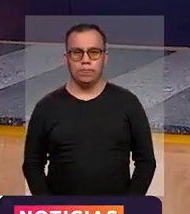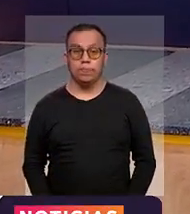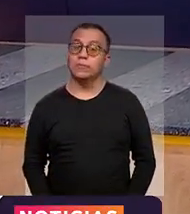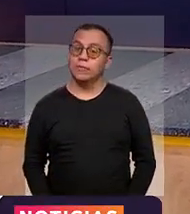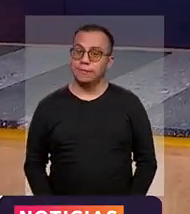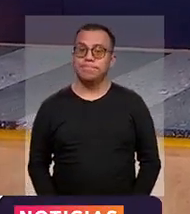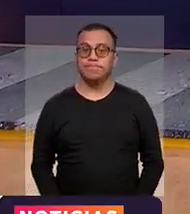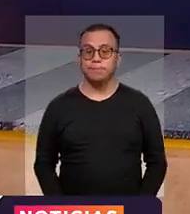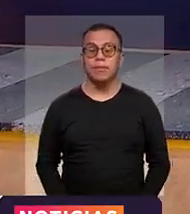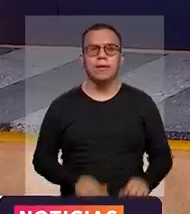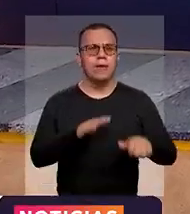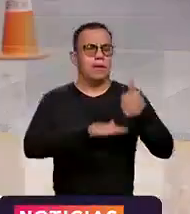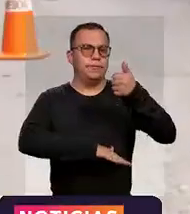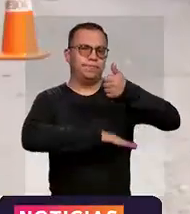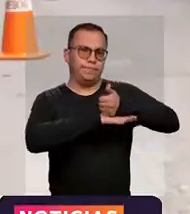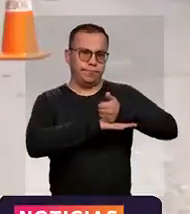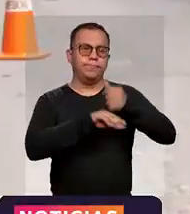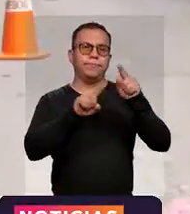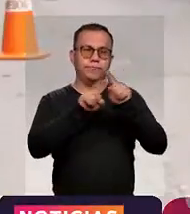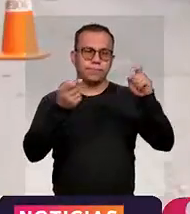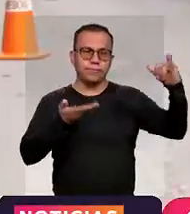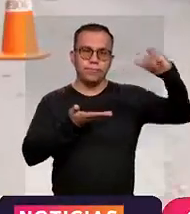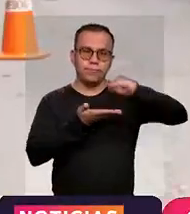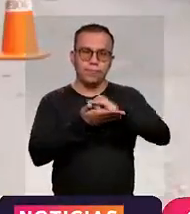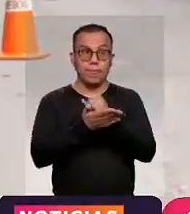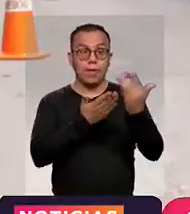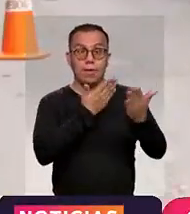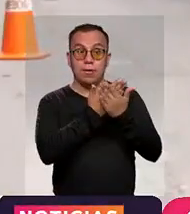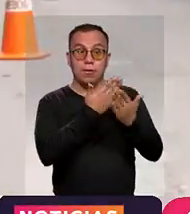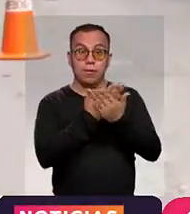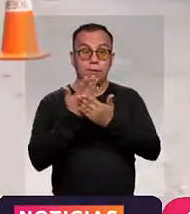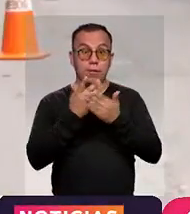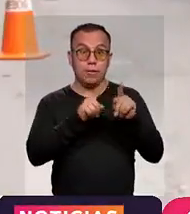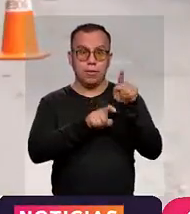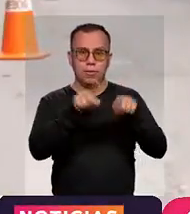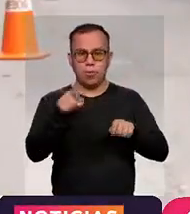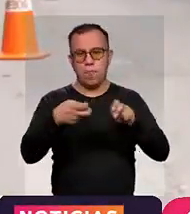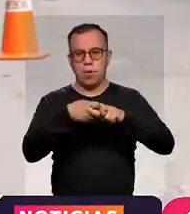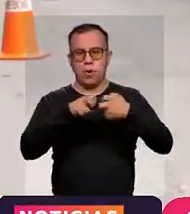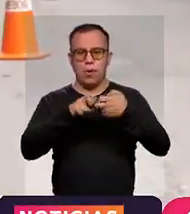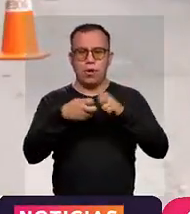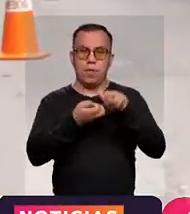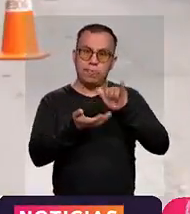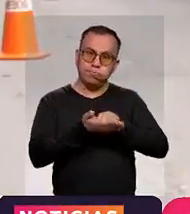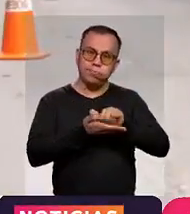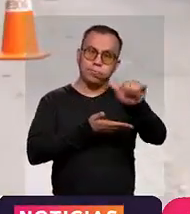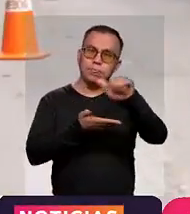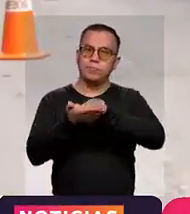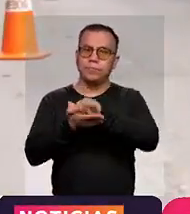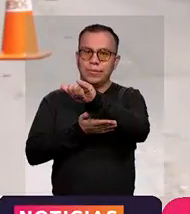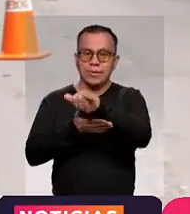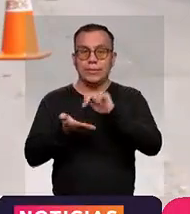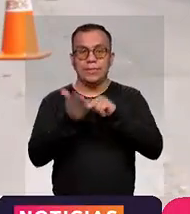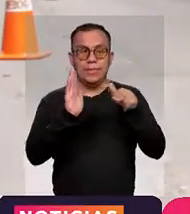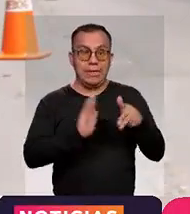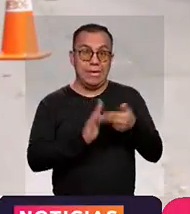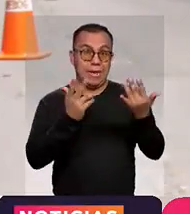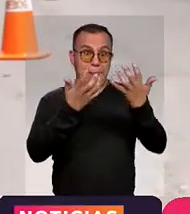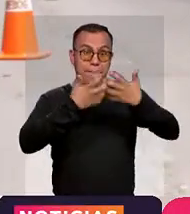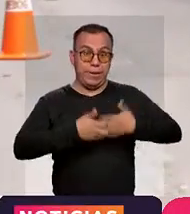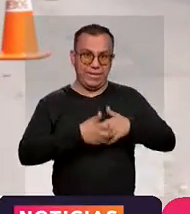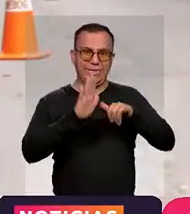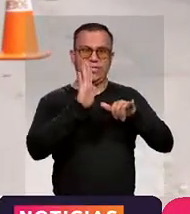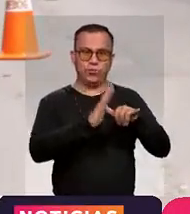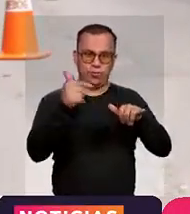Pues hablamos con el director de la Aeronáutica Civil. Él indicó que para las personas que tengan inconvenientes en sus vuelos, no solo por parte de las aerolíneas,